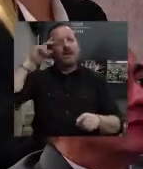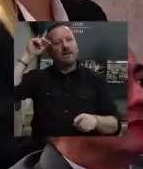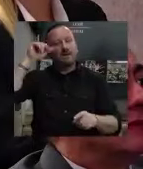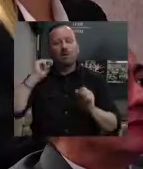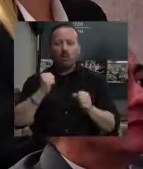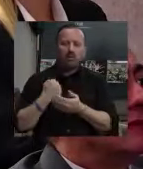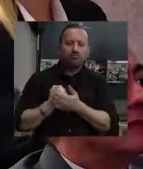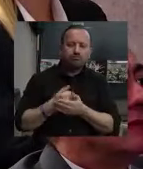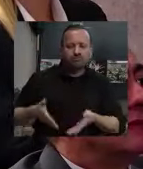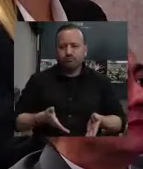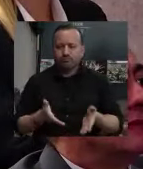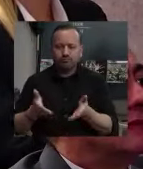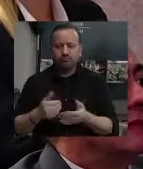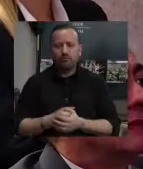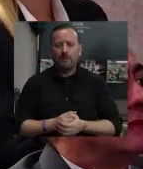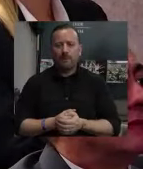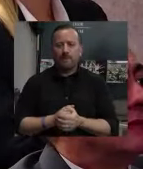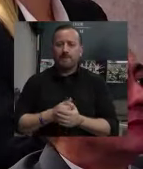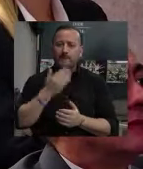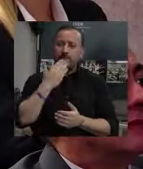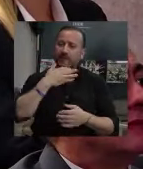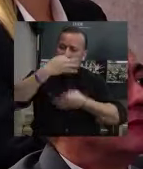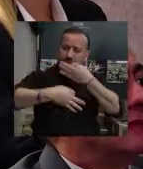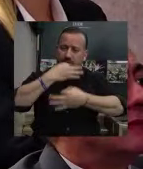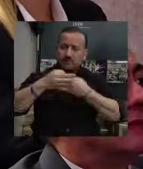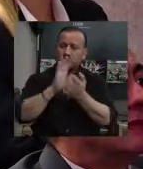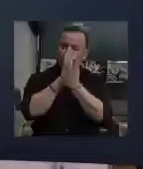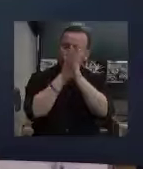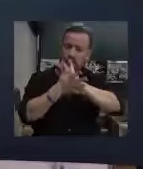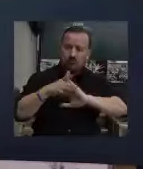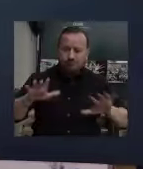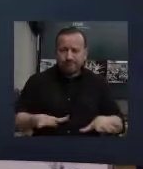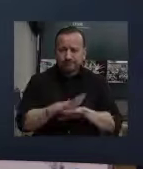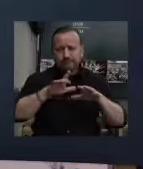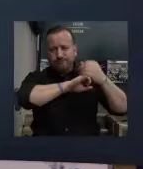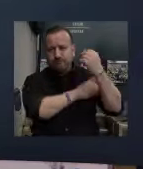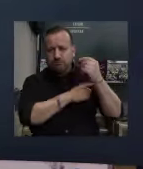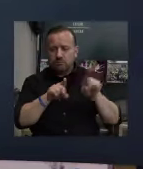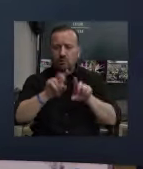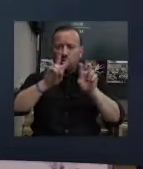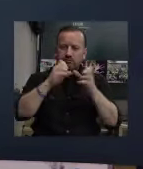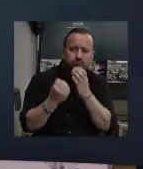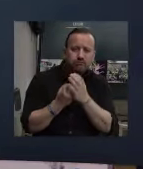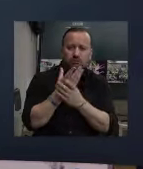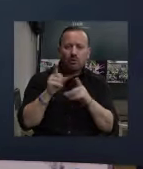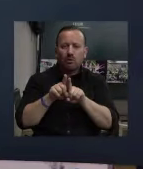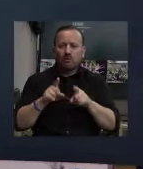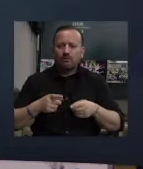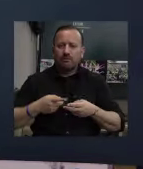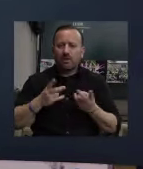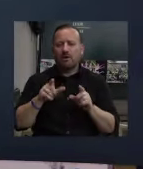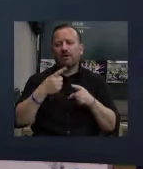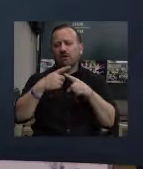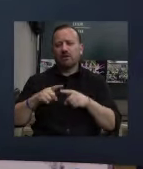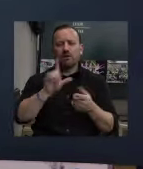movilizarnos eh también mencionarles que todos estos esfuerzos en Innovación se manifiestan en en diferentes frentes